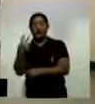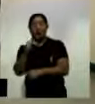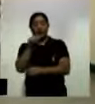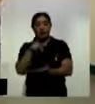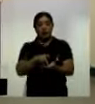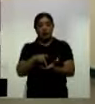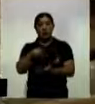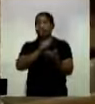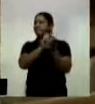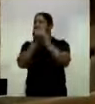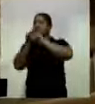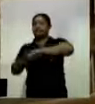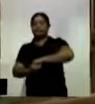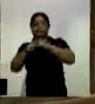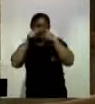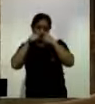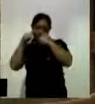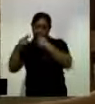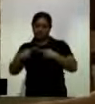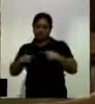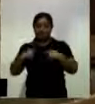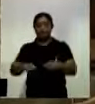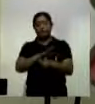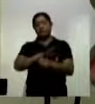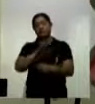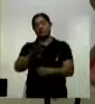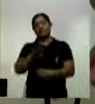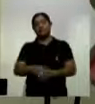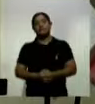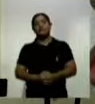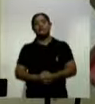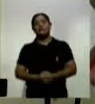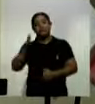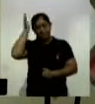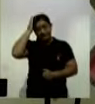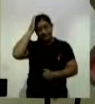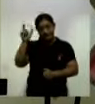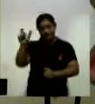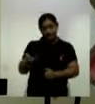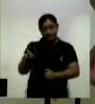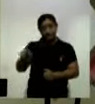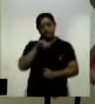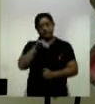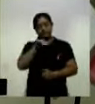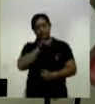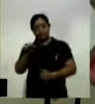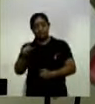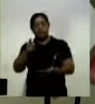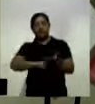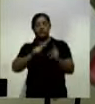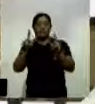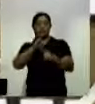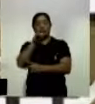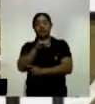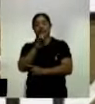fueron reconvertidos para atender a pacientes con COVID-19. El titular de la representación del IMSS en la entidad, José Luis